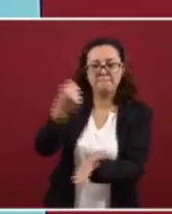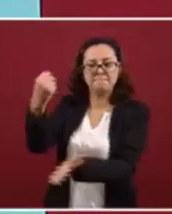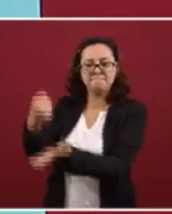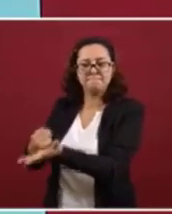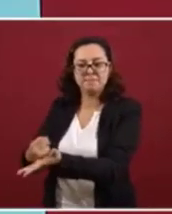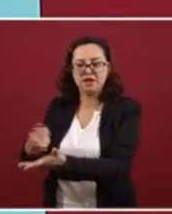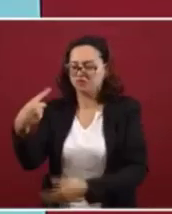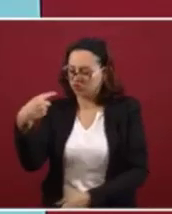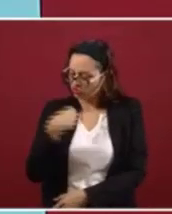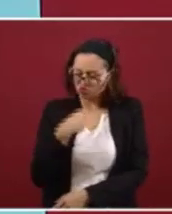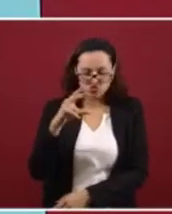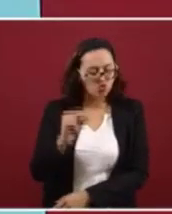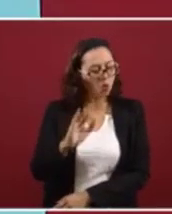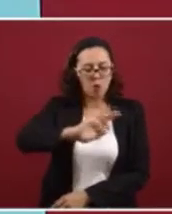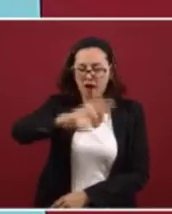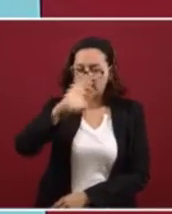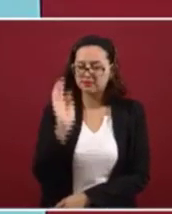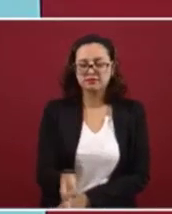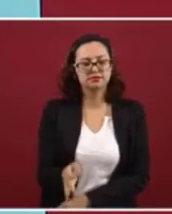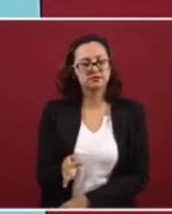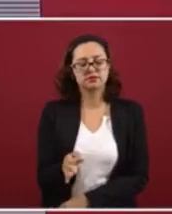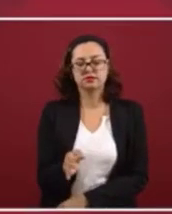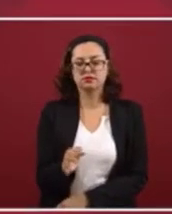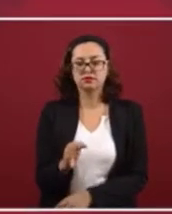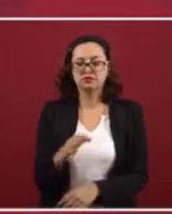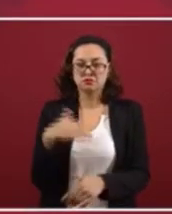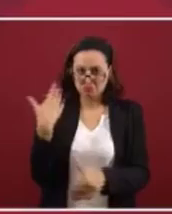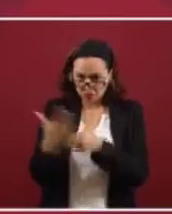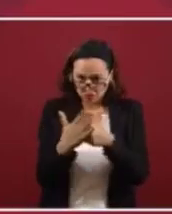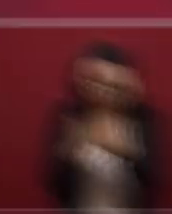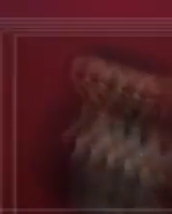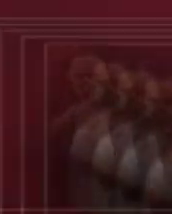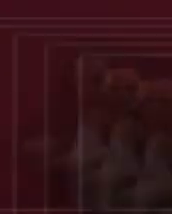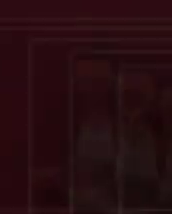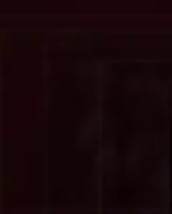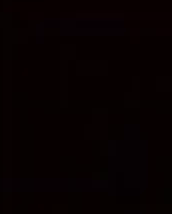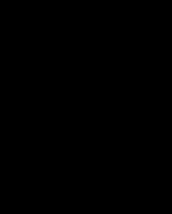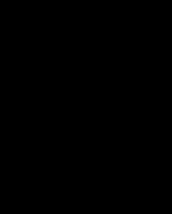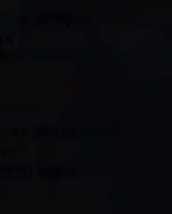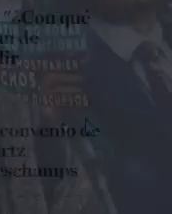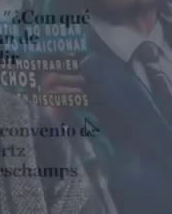partidario de la releche